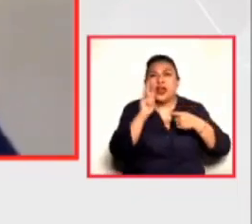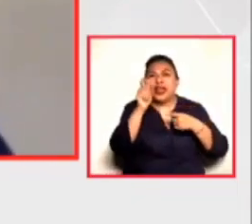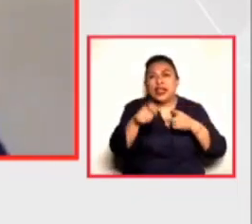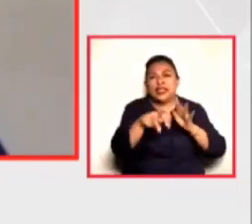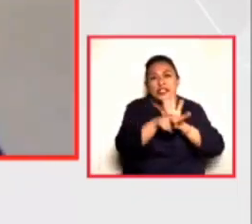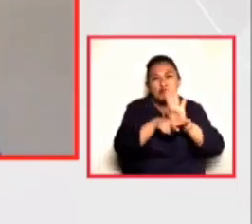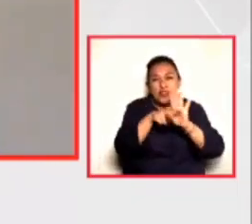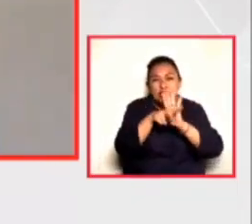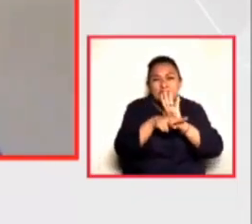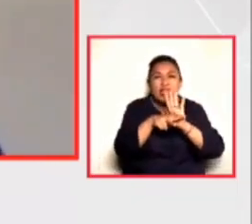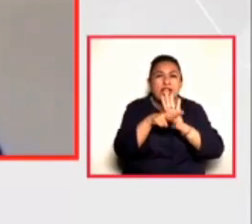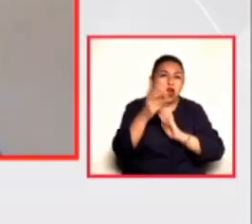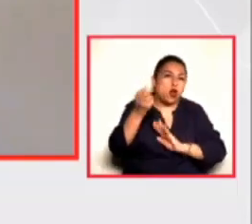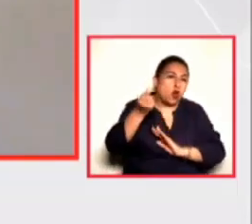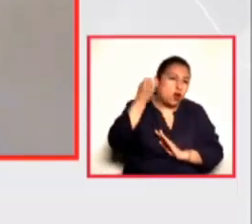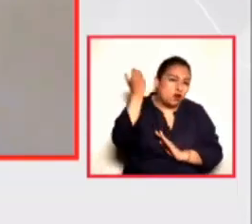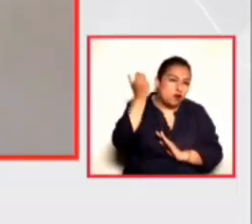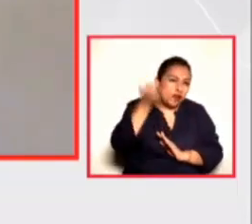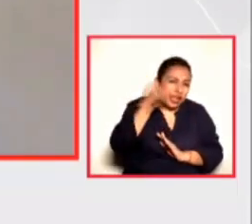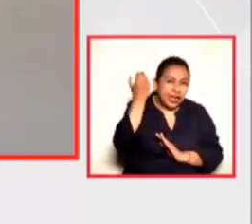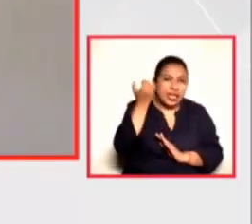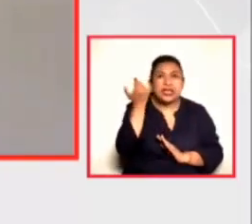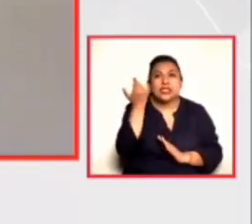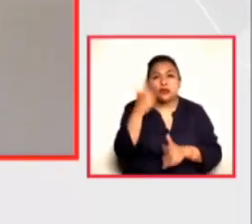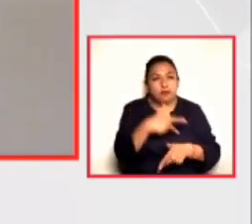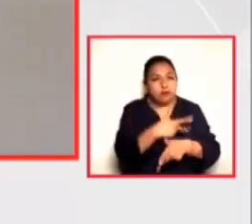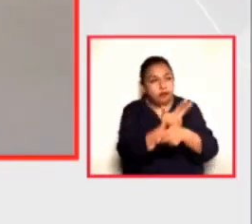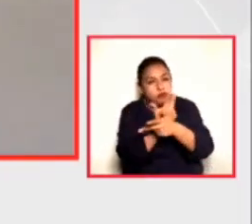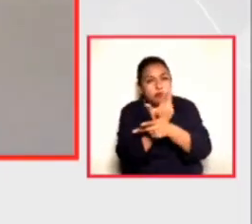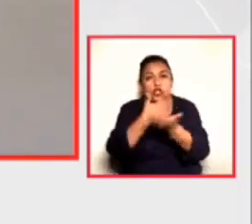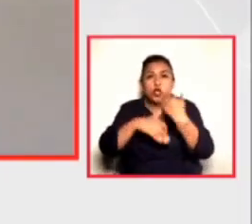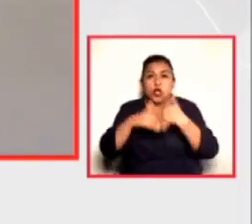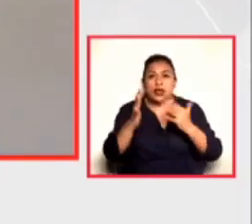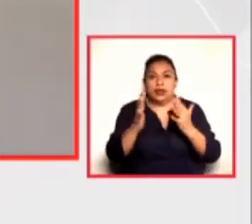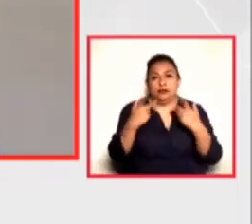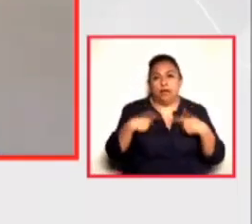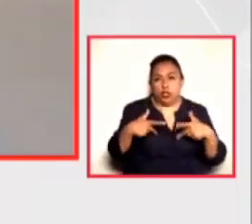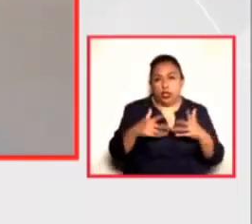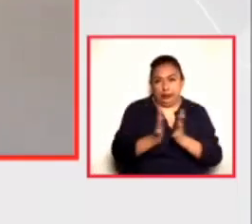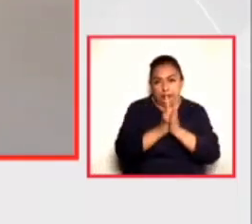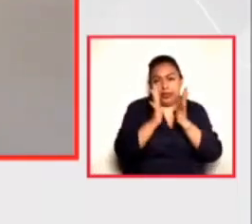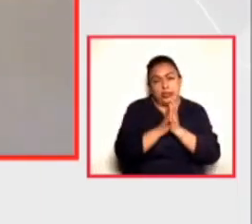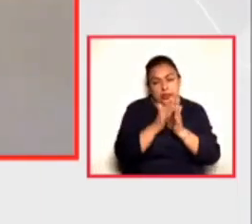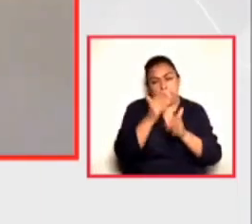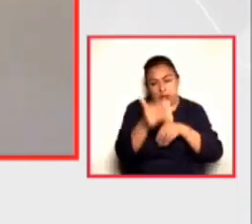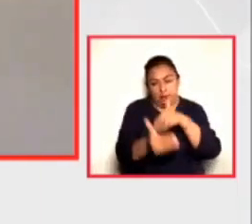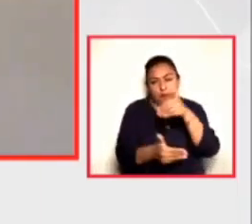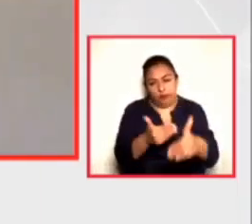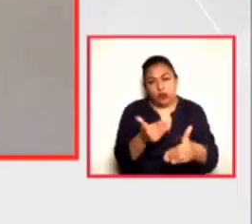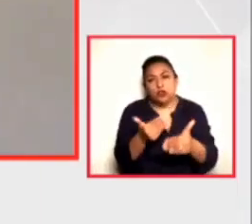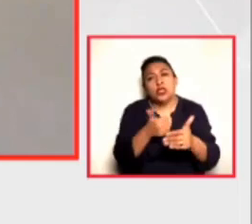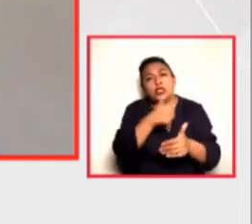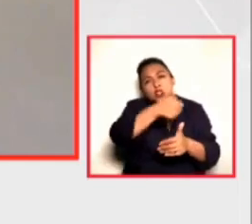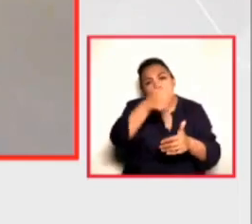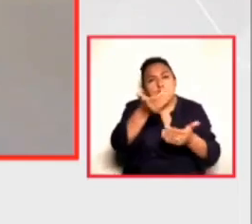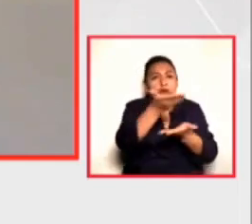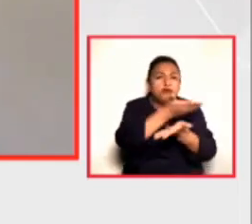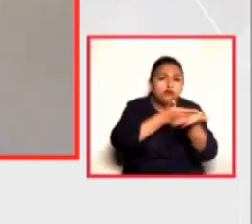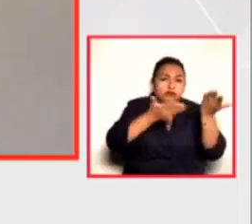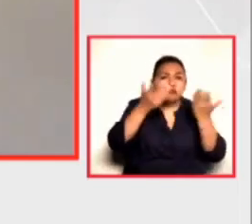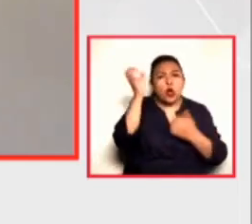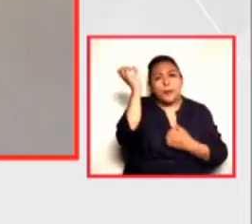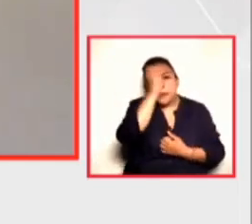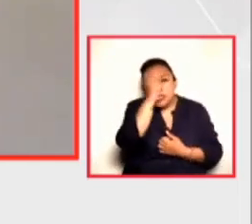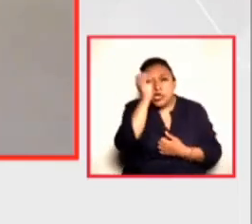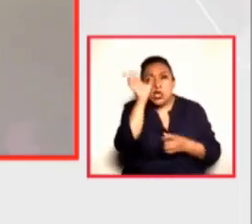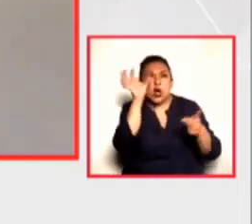videoconferencia donde estamos todos los involucrados de este proceso y cada uno comparte sus puntos de vista, los retos que nos